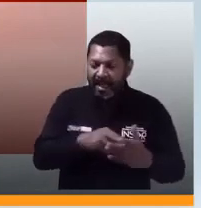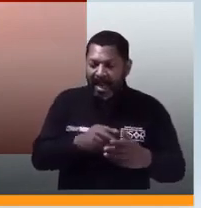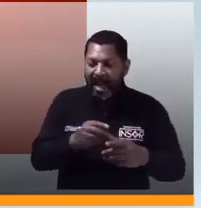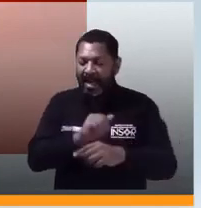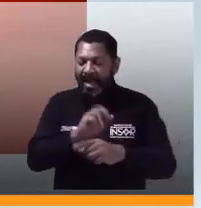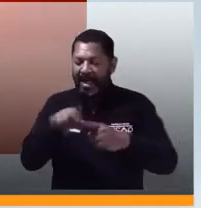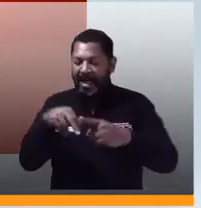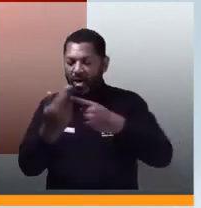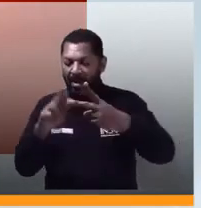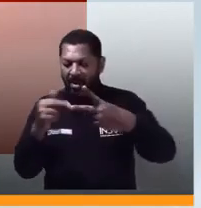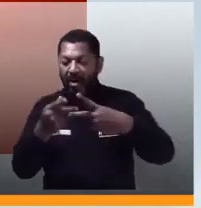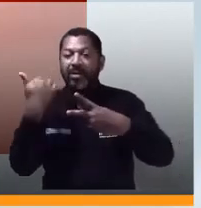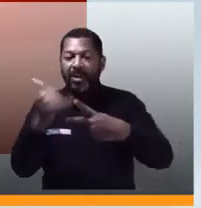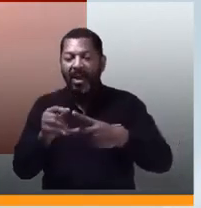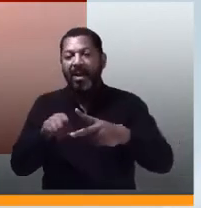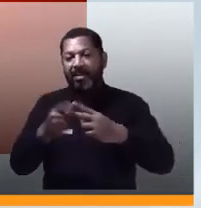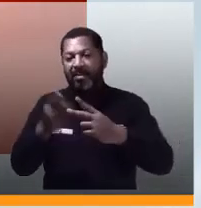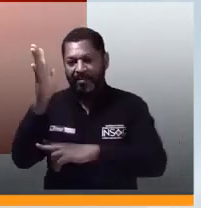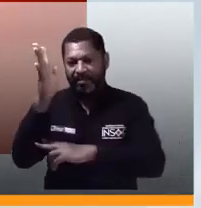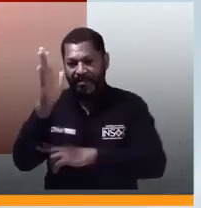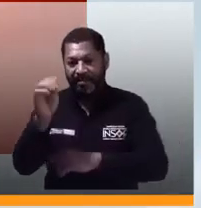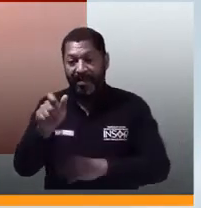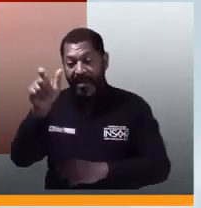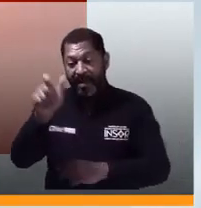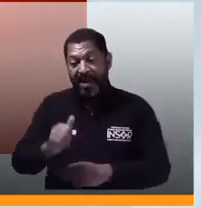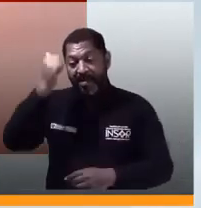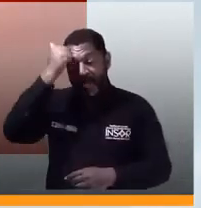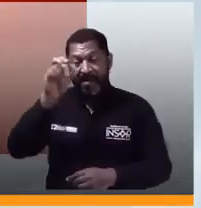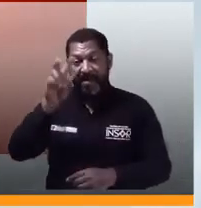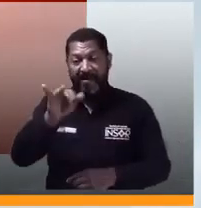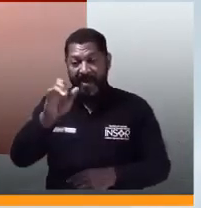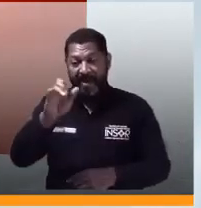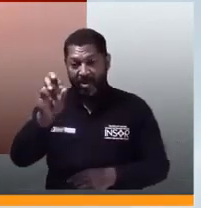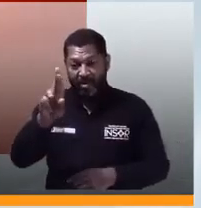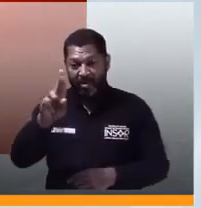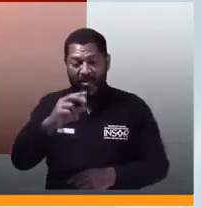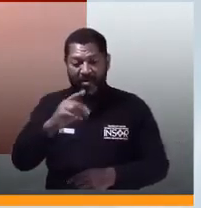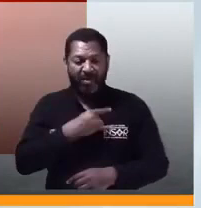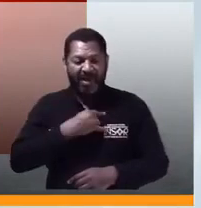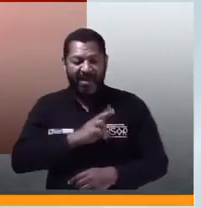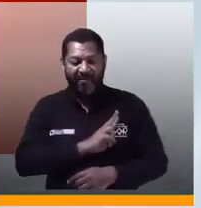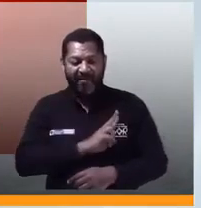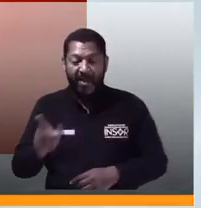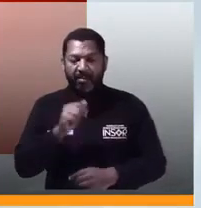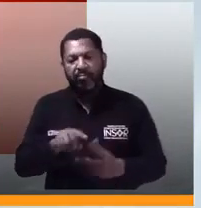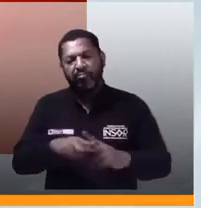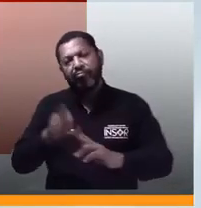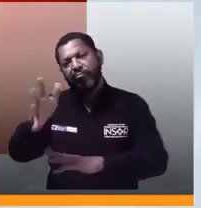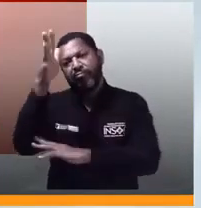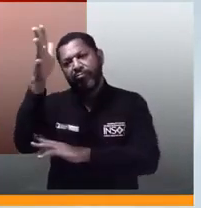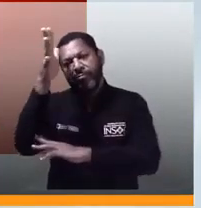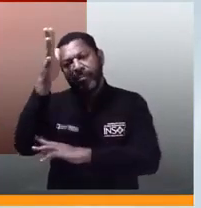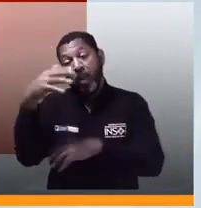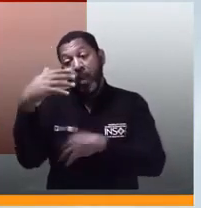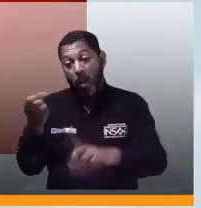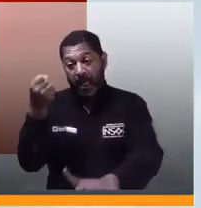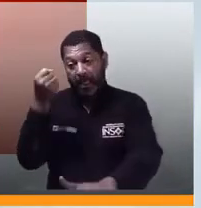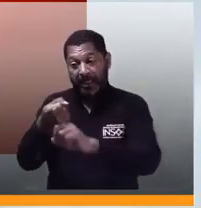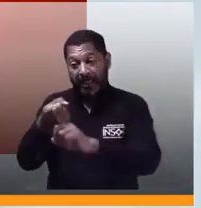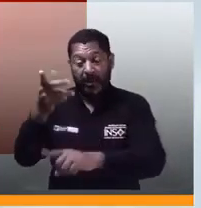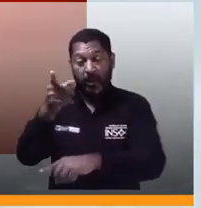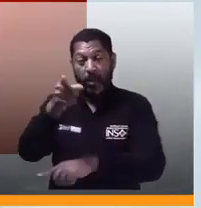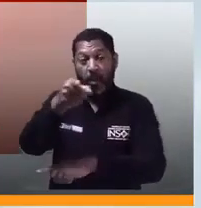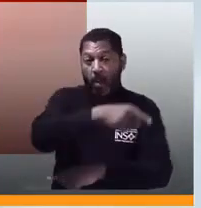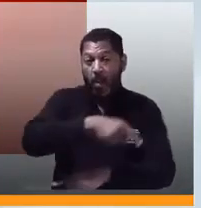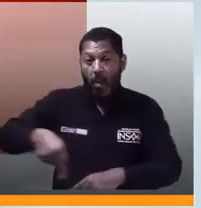el profesor Víctor de la Universidad del Valle fue el que nos dio estos talleres, y la verdad vimos un gran impacto, una gran demanda,